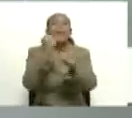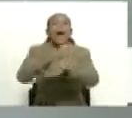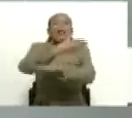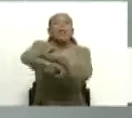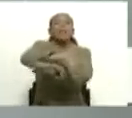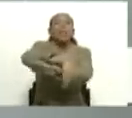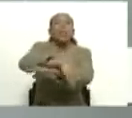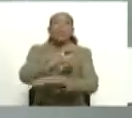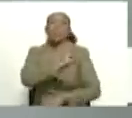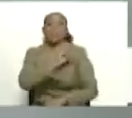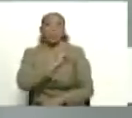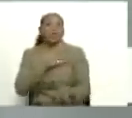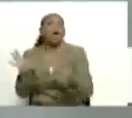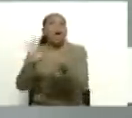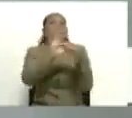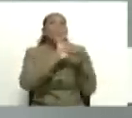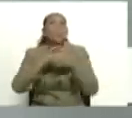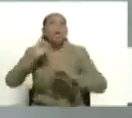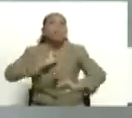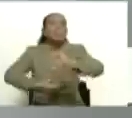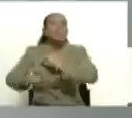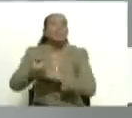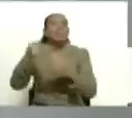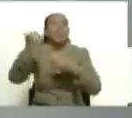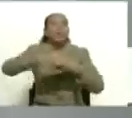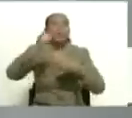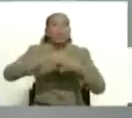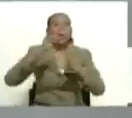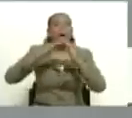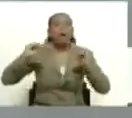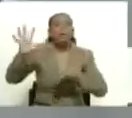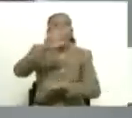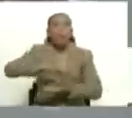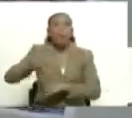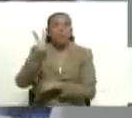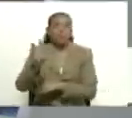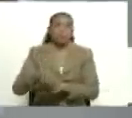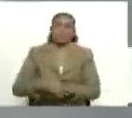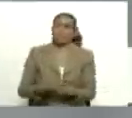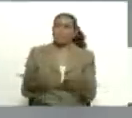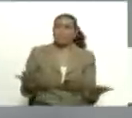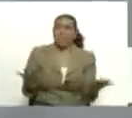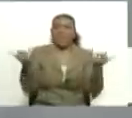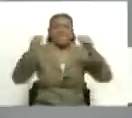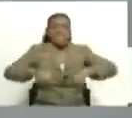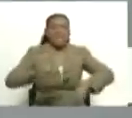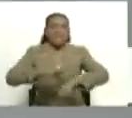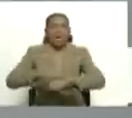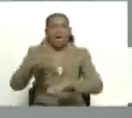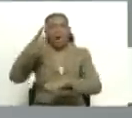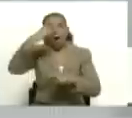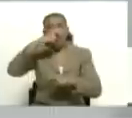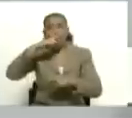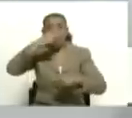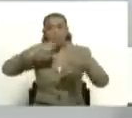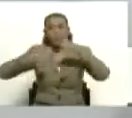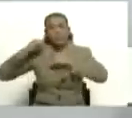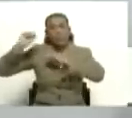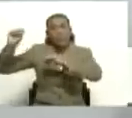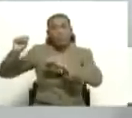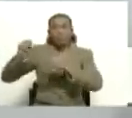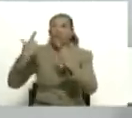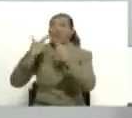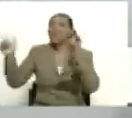tiene miedo, estamos unidos y movilizados para defender al sur y a toda Venezuela en la ruta trazada. Cese de usurpación, gobierno de transición y